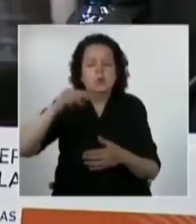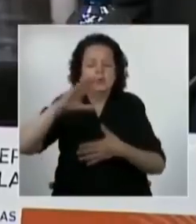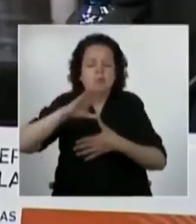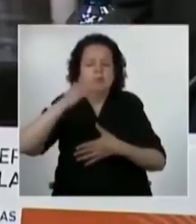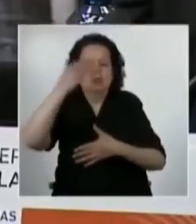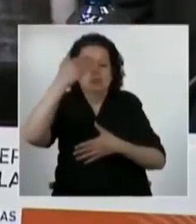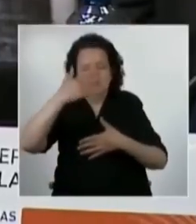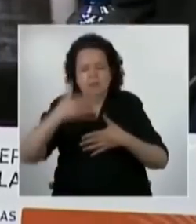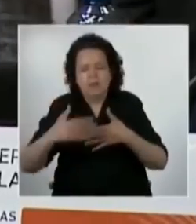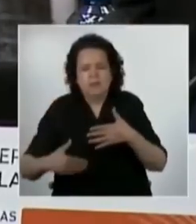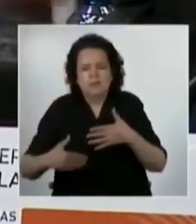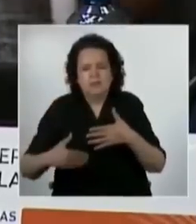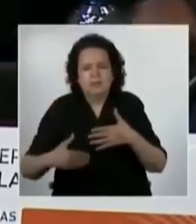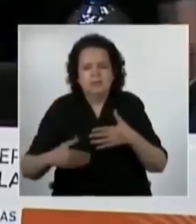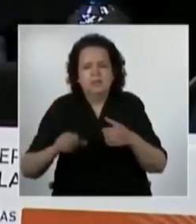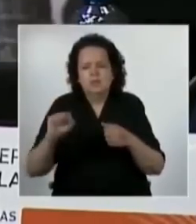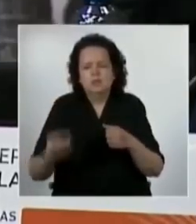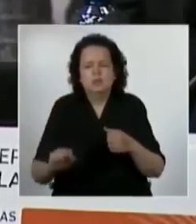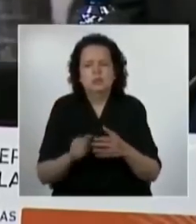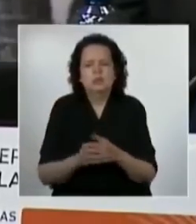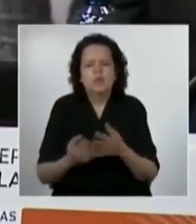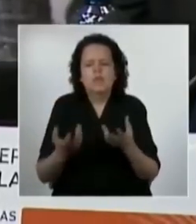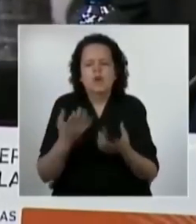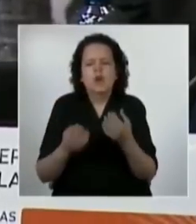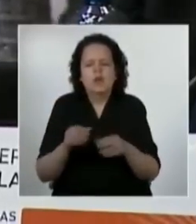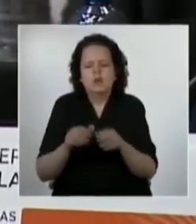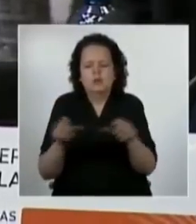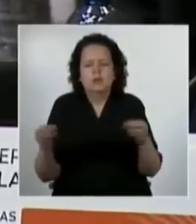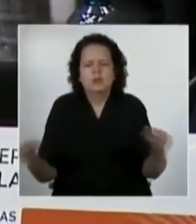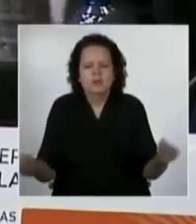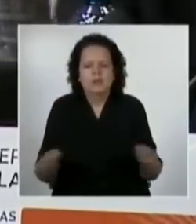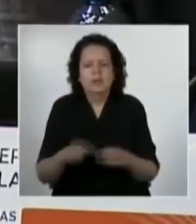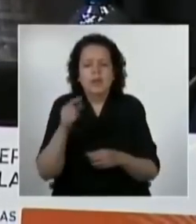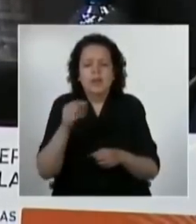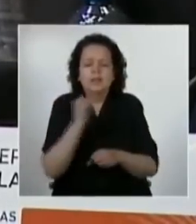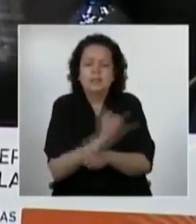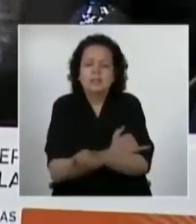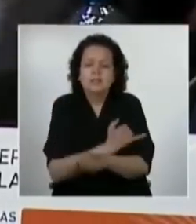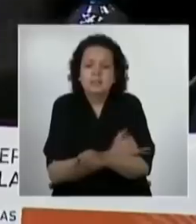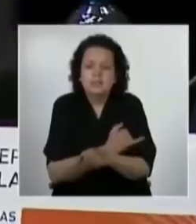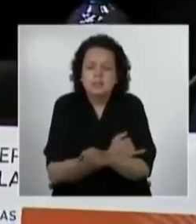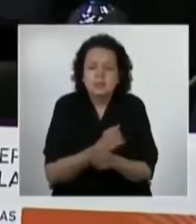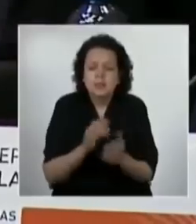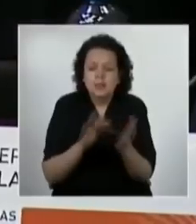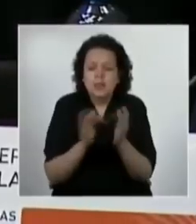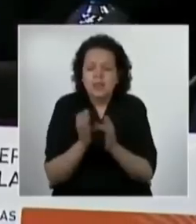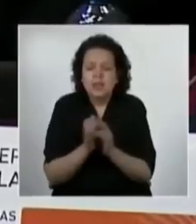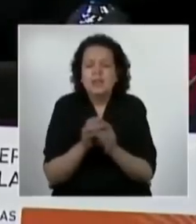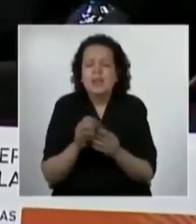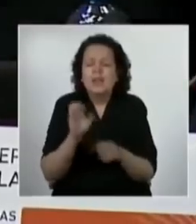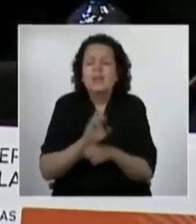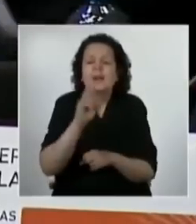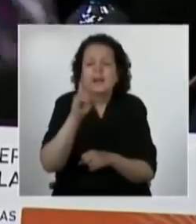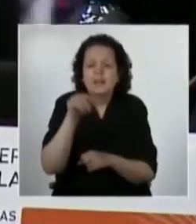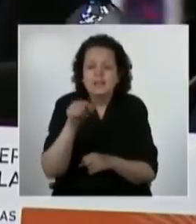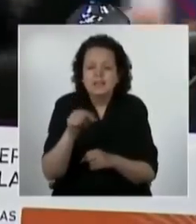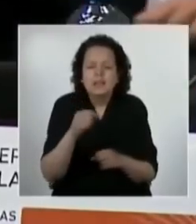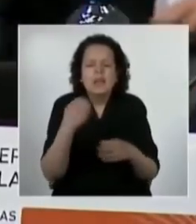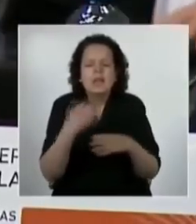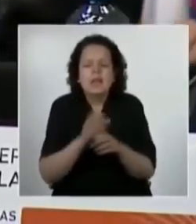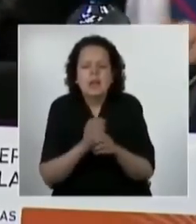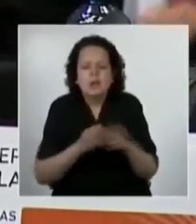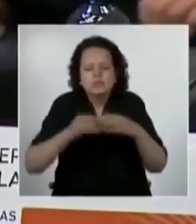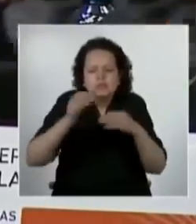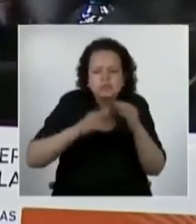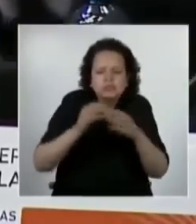continente hasta la Tierra del Fuego. Han sido las instituciones evangélicas las que construyeron